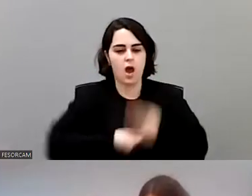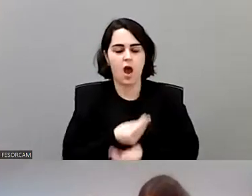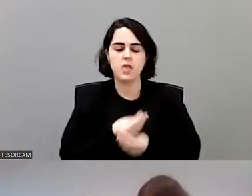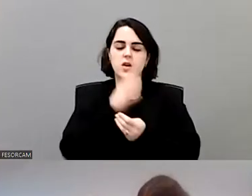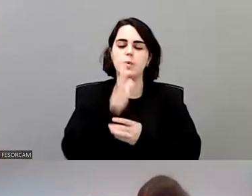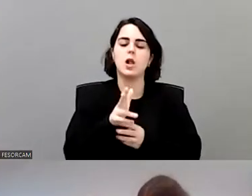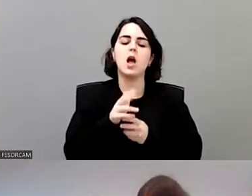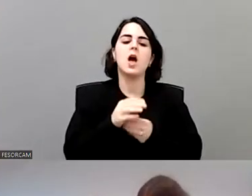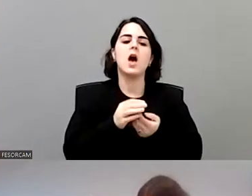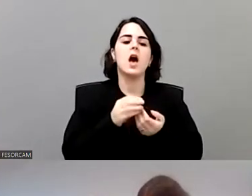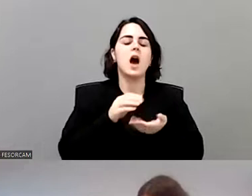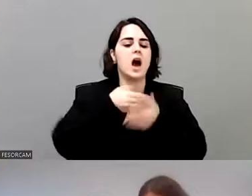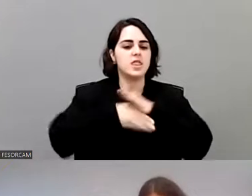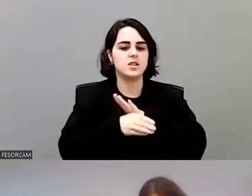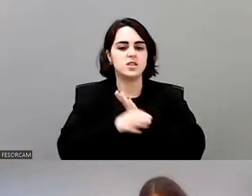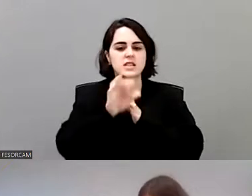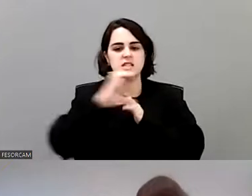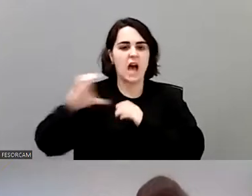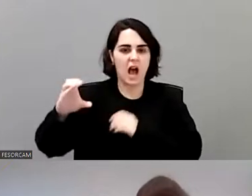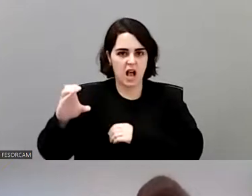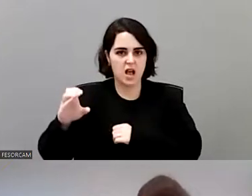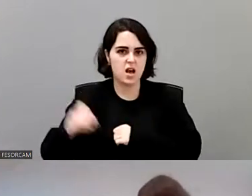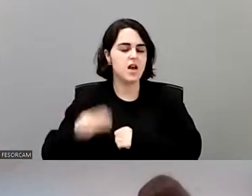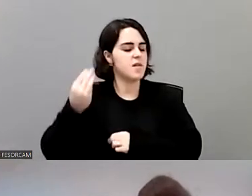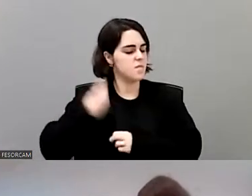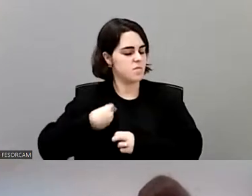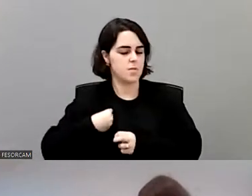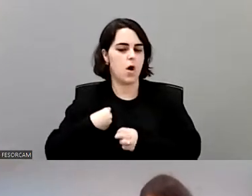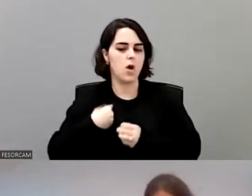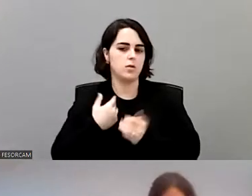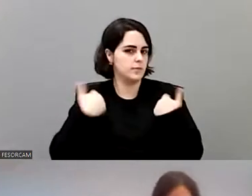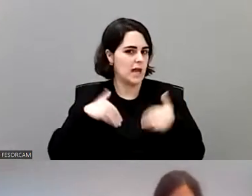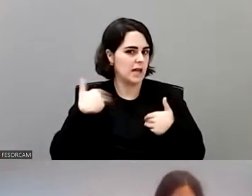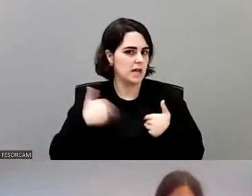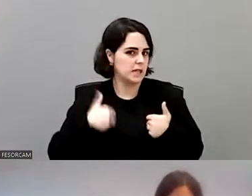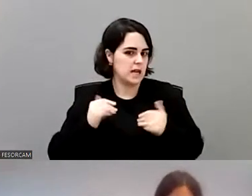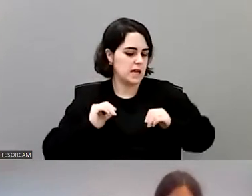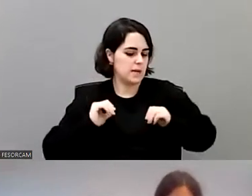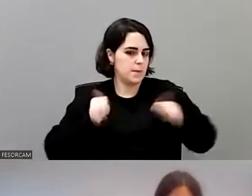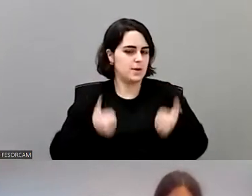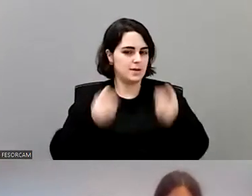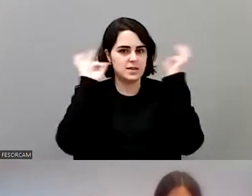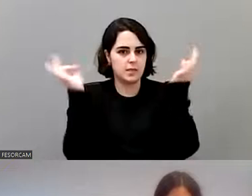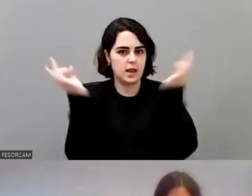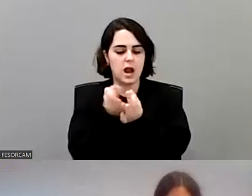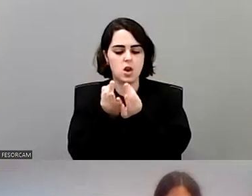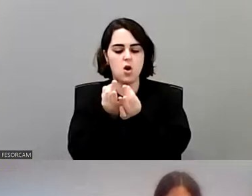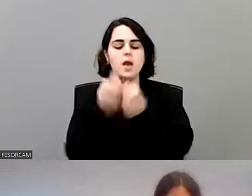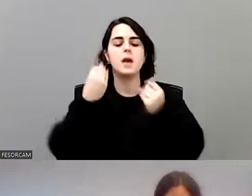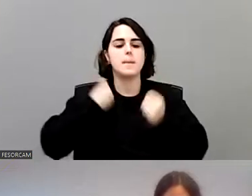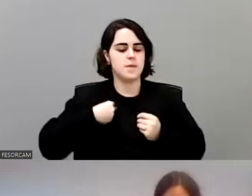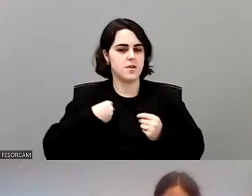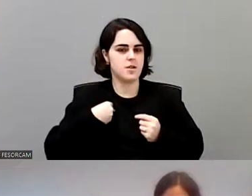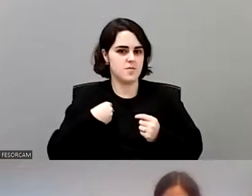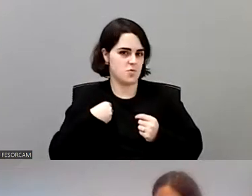uso de los SAC. Así que nada, bueno, sin más preámbulo, damos comienzo al seminario y deseando que